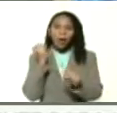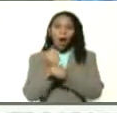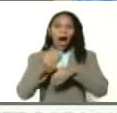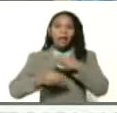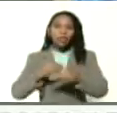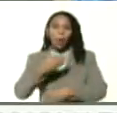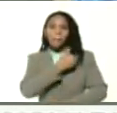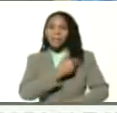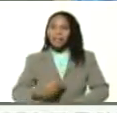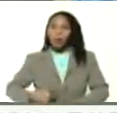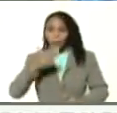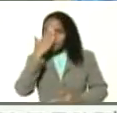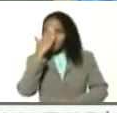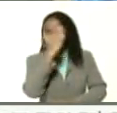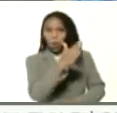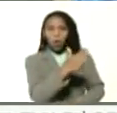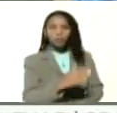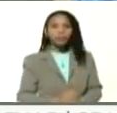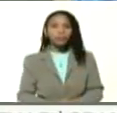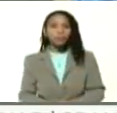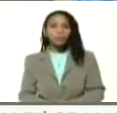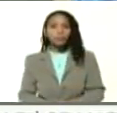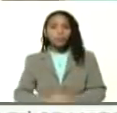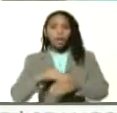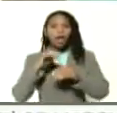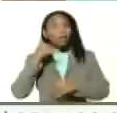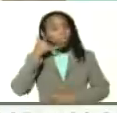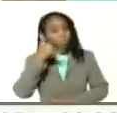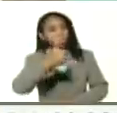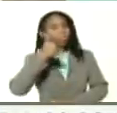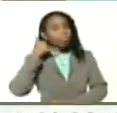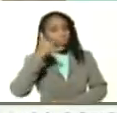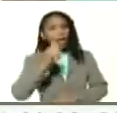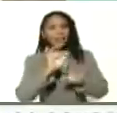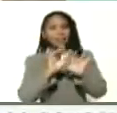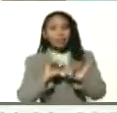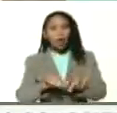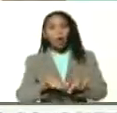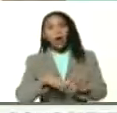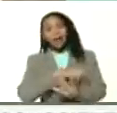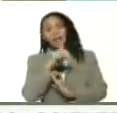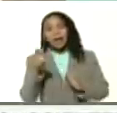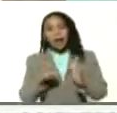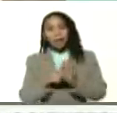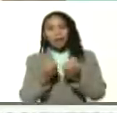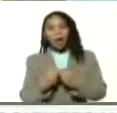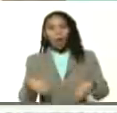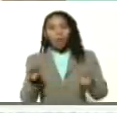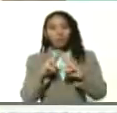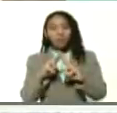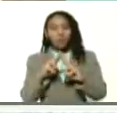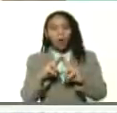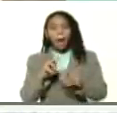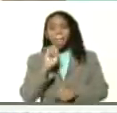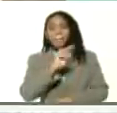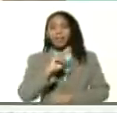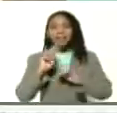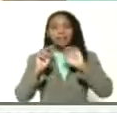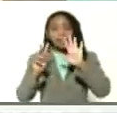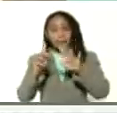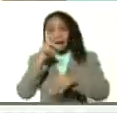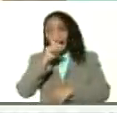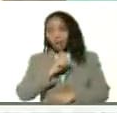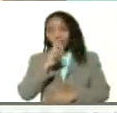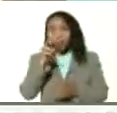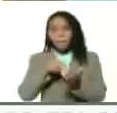el presidente directamente, llamadas al secretario general de las Naciones Unidas el 27 de marzo del año